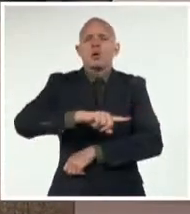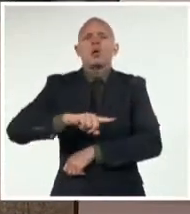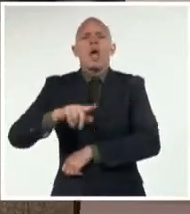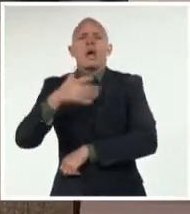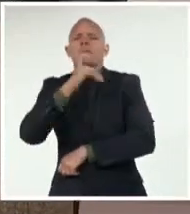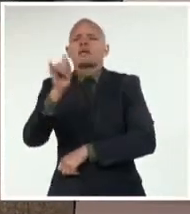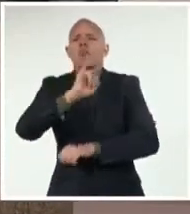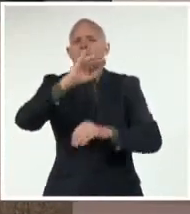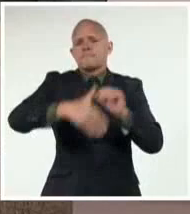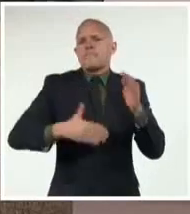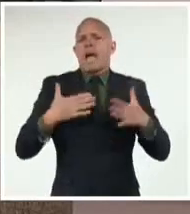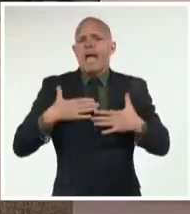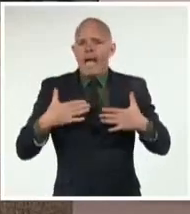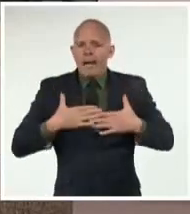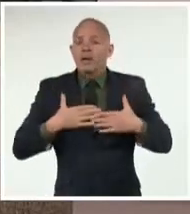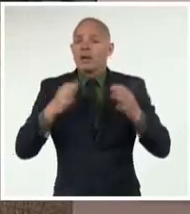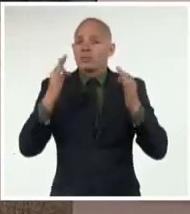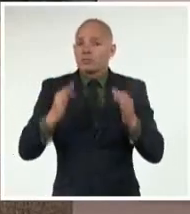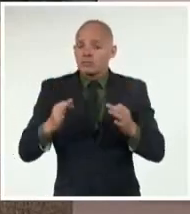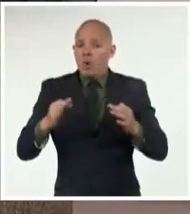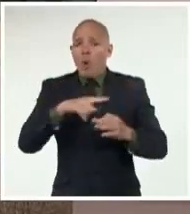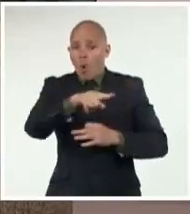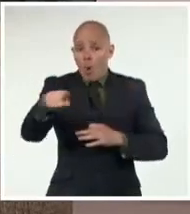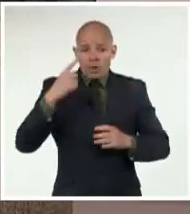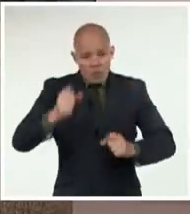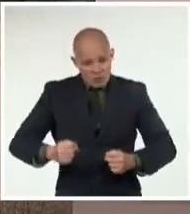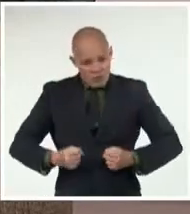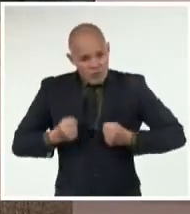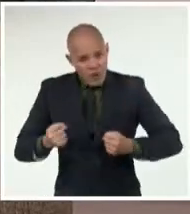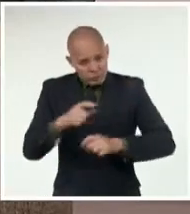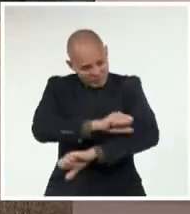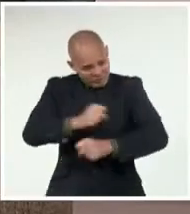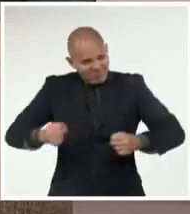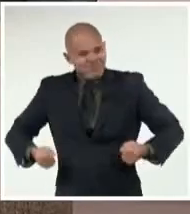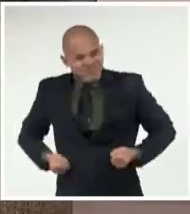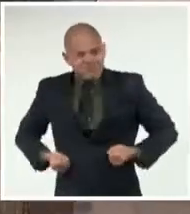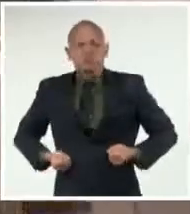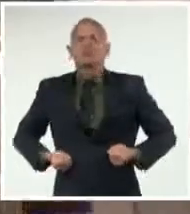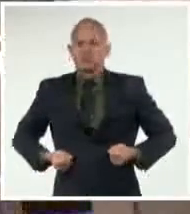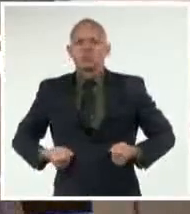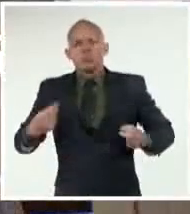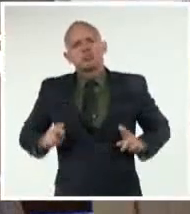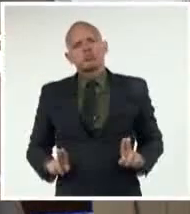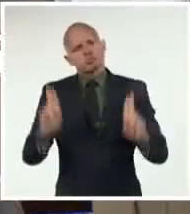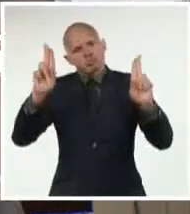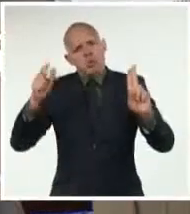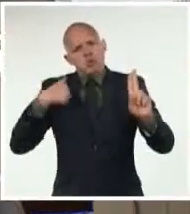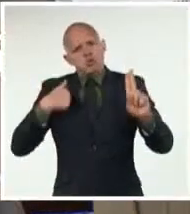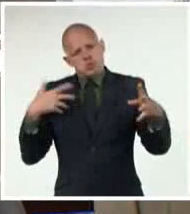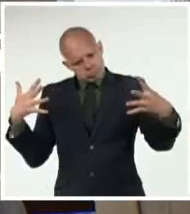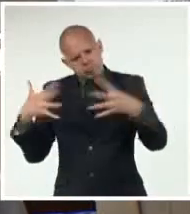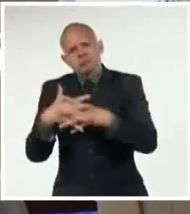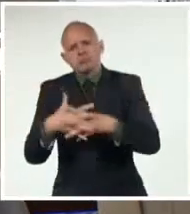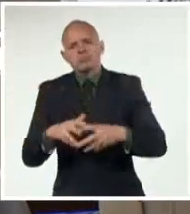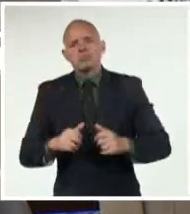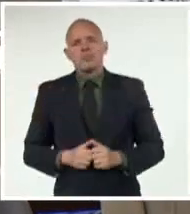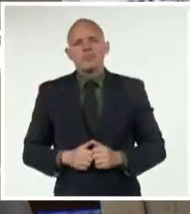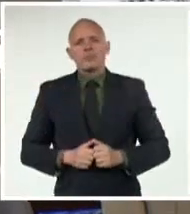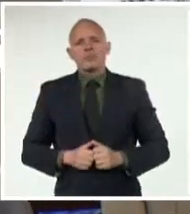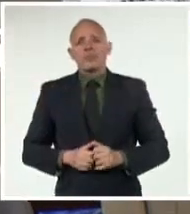fieles a su historia de lucha, resisten y construyen en cualquier parte del mundo. Ejercer la